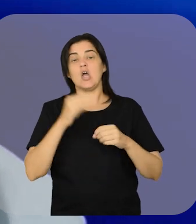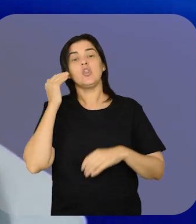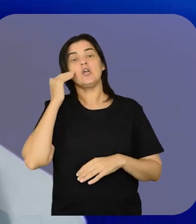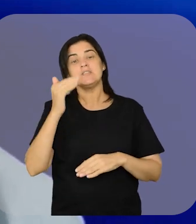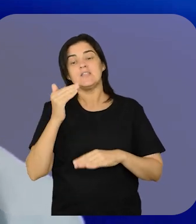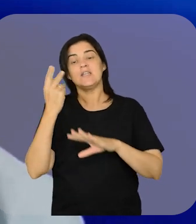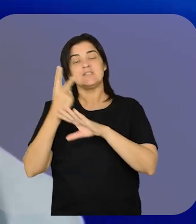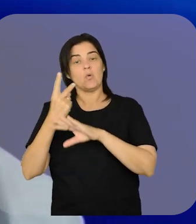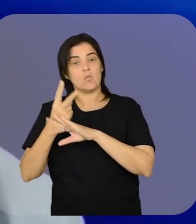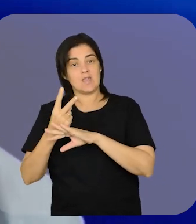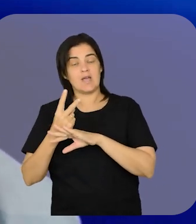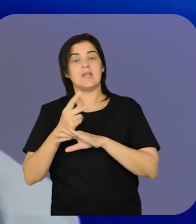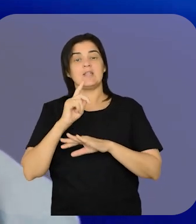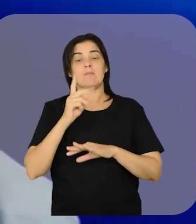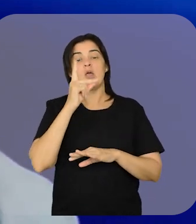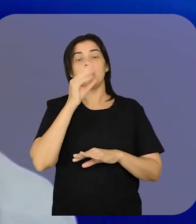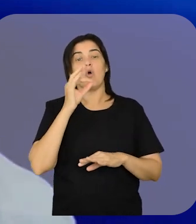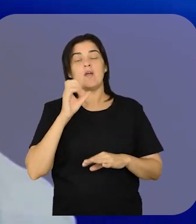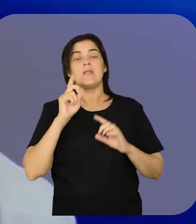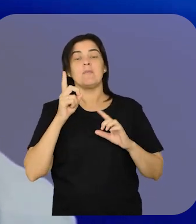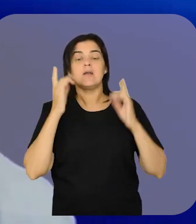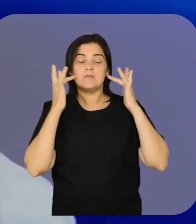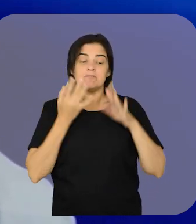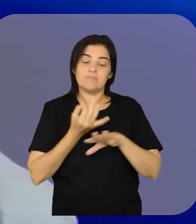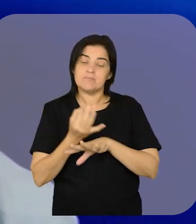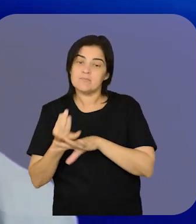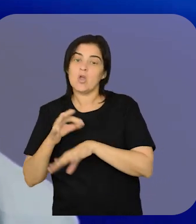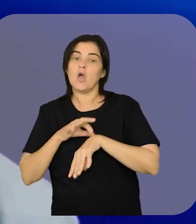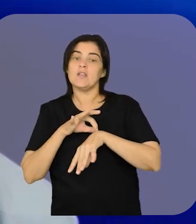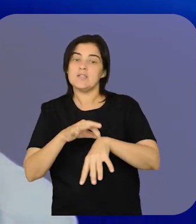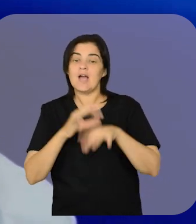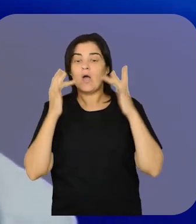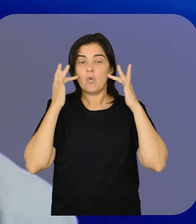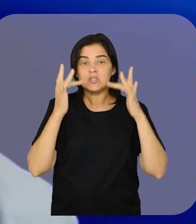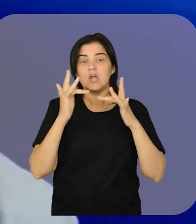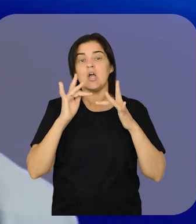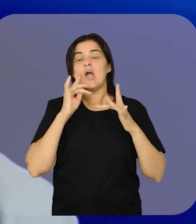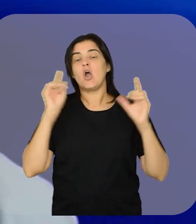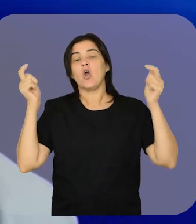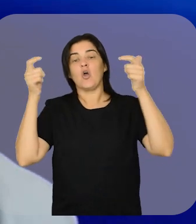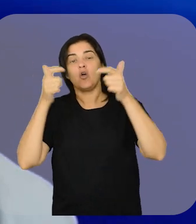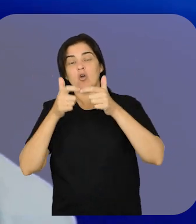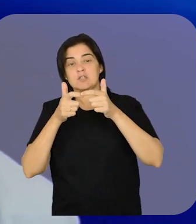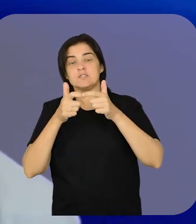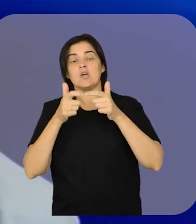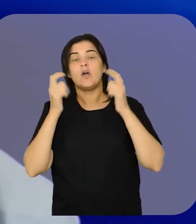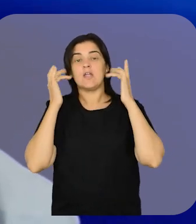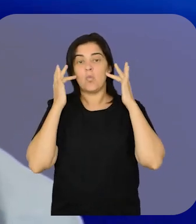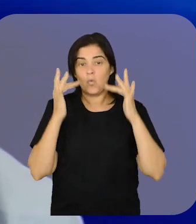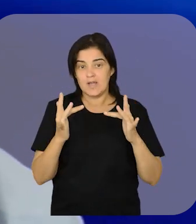docente de educación secundaria y docente educadora, orientadora educacional en el Consejo de Formación en